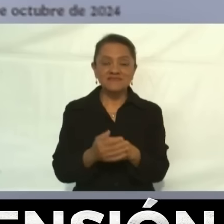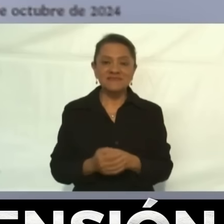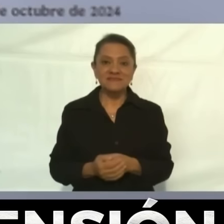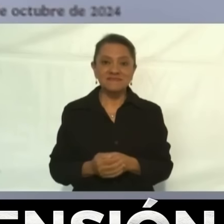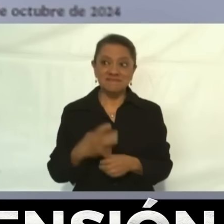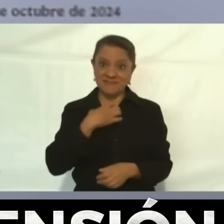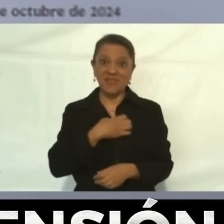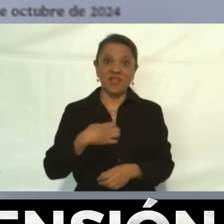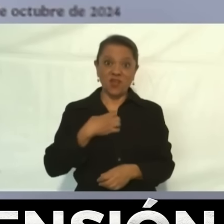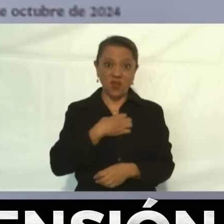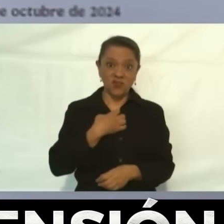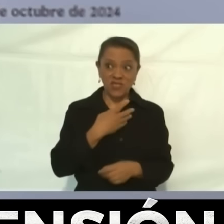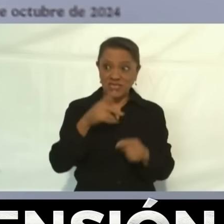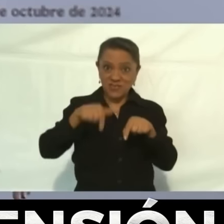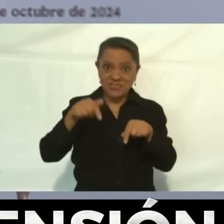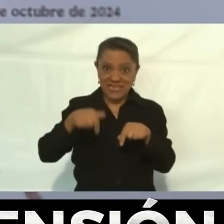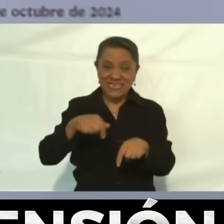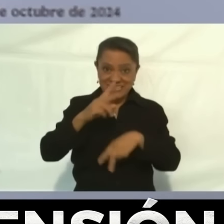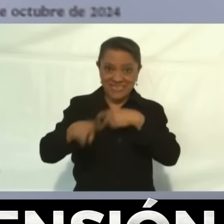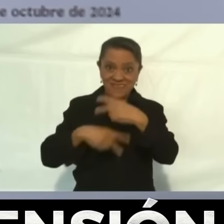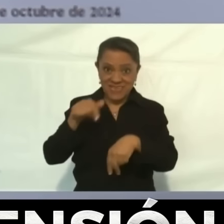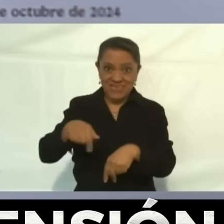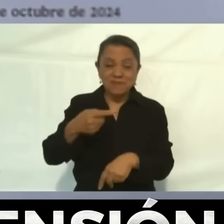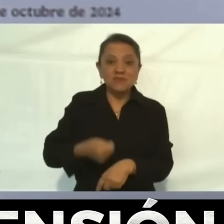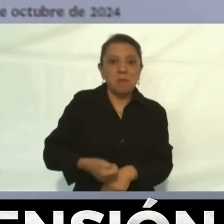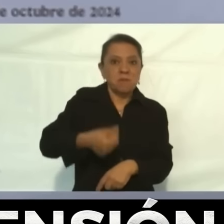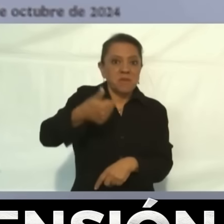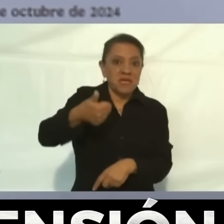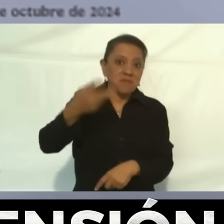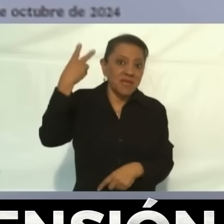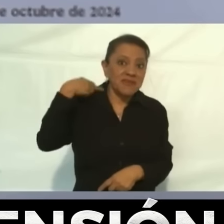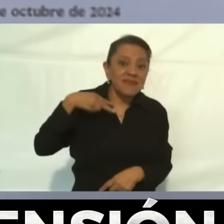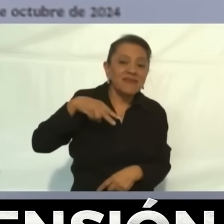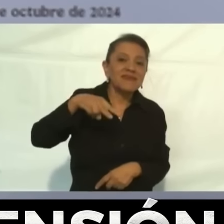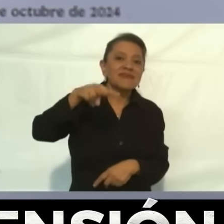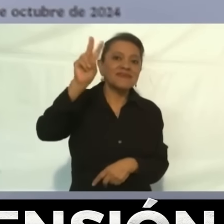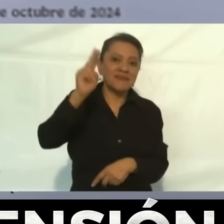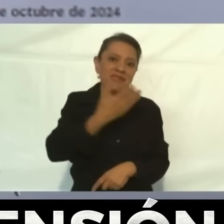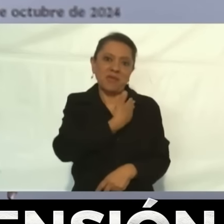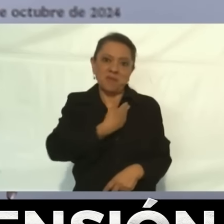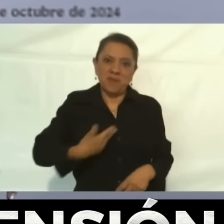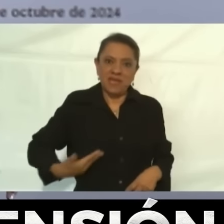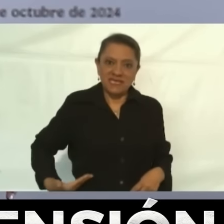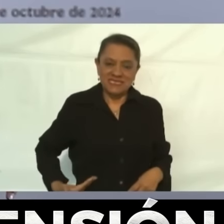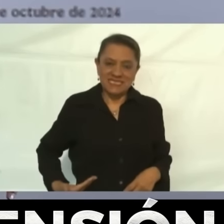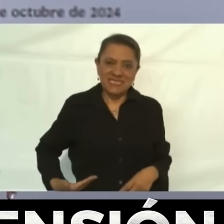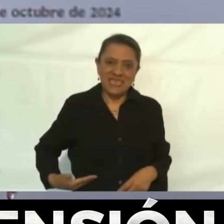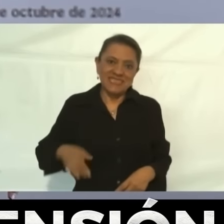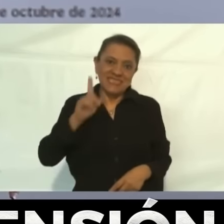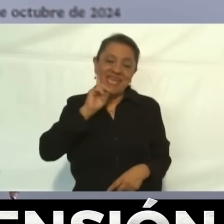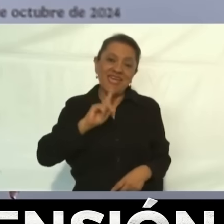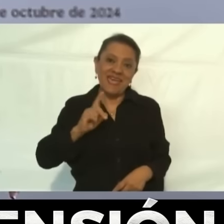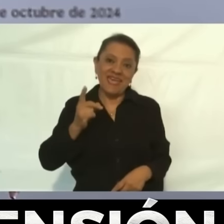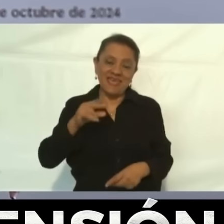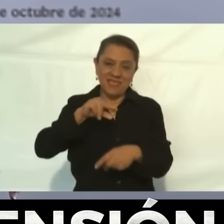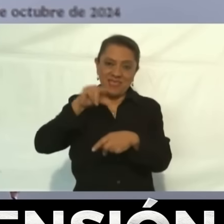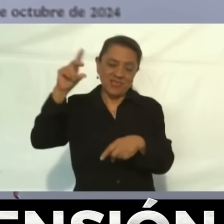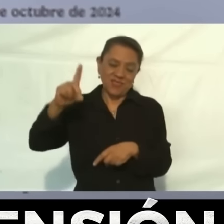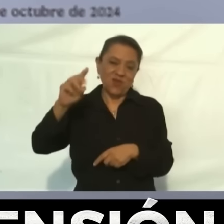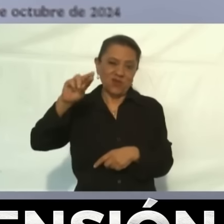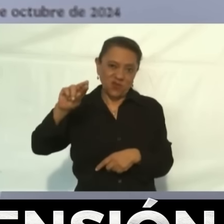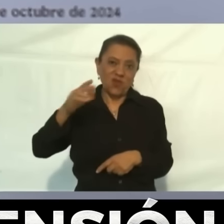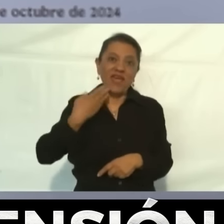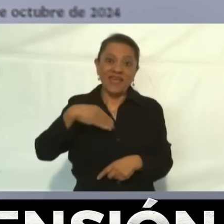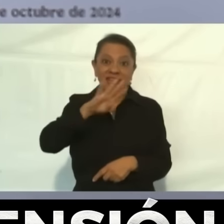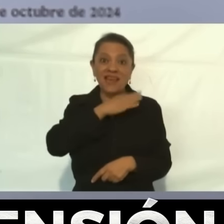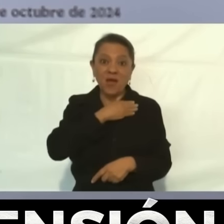contentos de que estemos esta tarde aquí en la primer gira de la presidenta, la doctora Claudia Sheinbaum, que hace en el país,